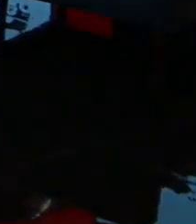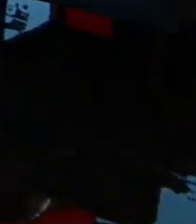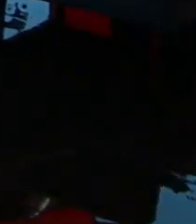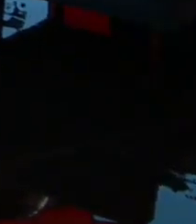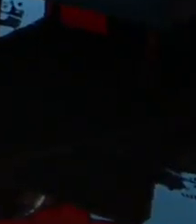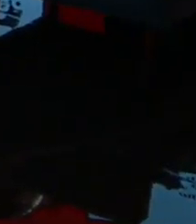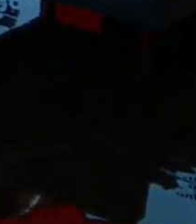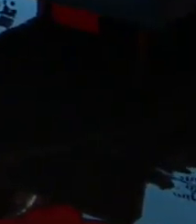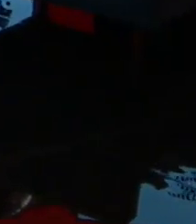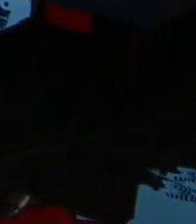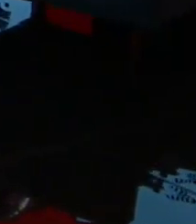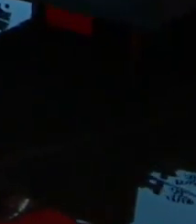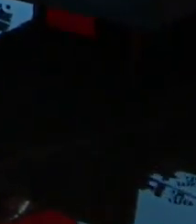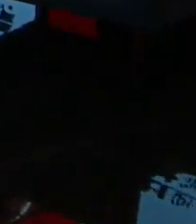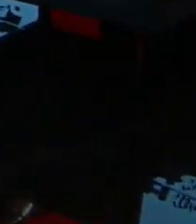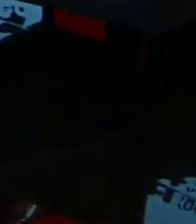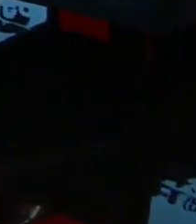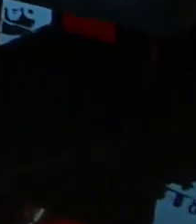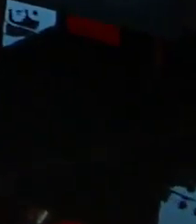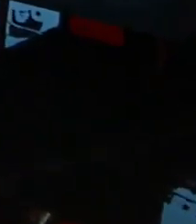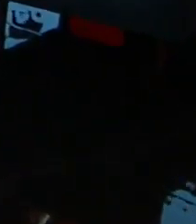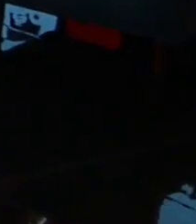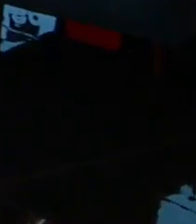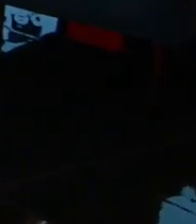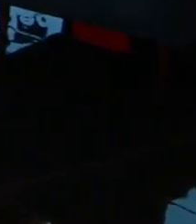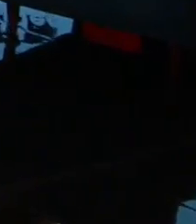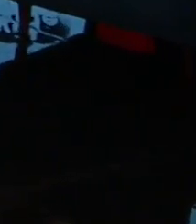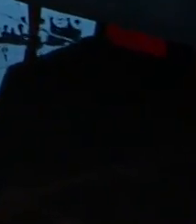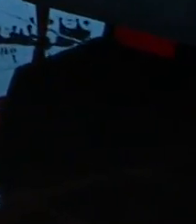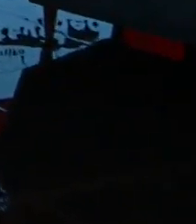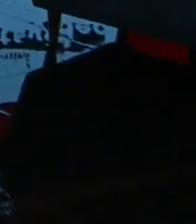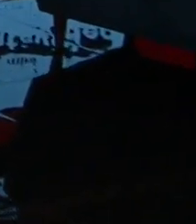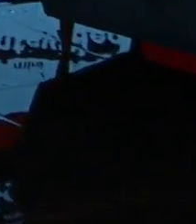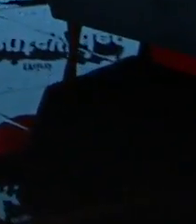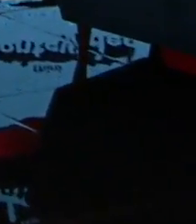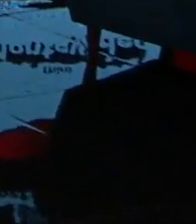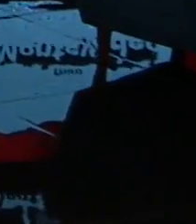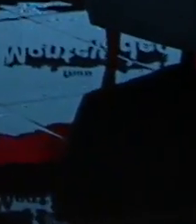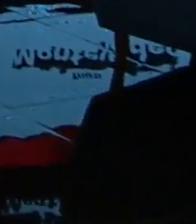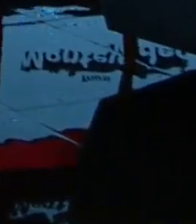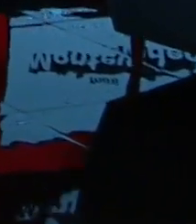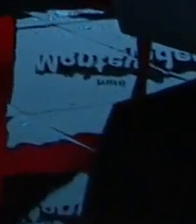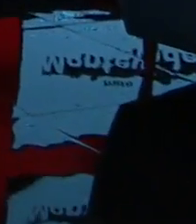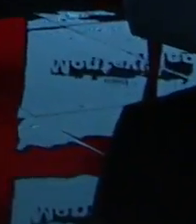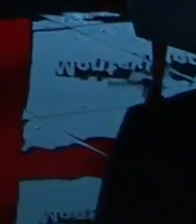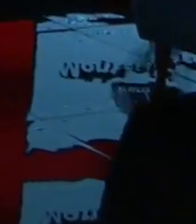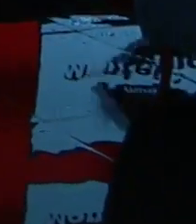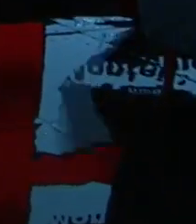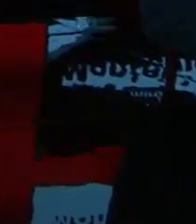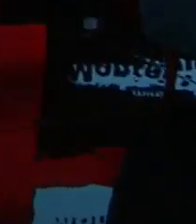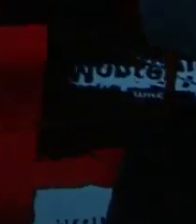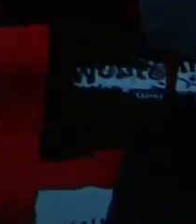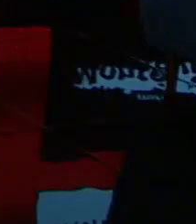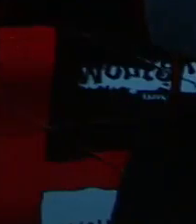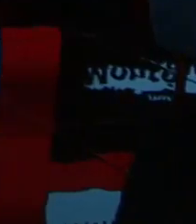Y bueno, ya estamos en el segundo bloque de Mirá Montevideo y es el momento, sí, de salir a la calle, de saber qué está sucediendo fuera de este estudio